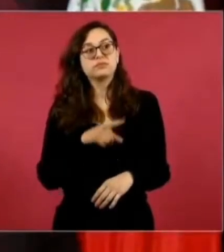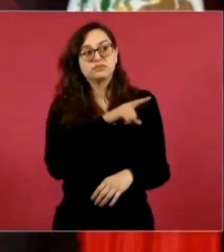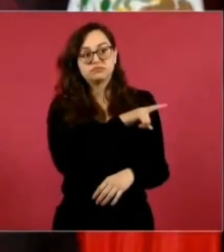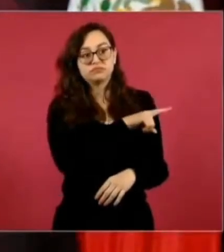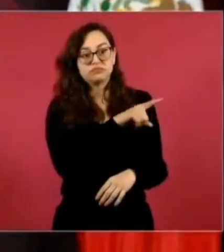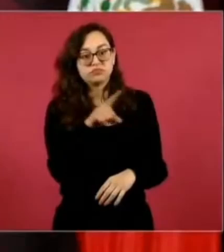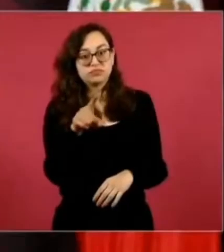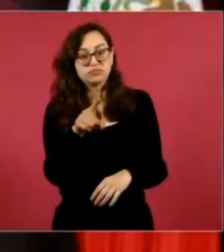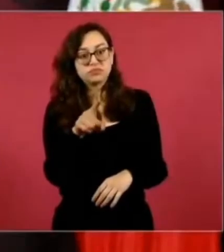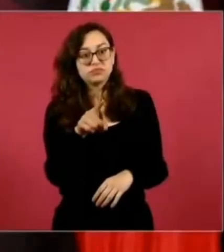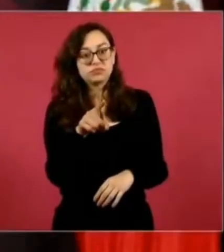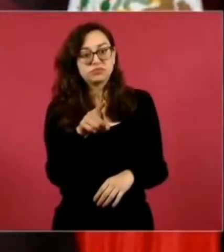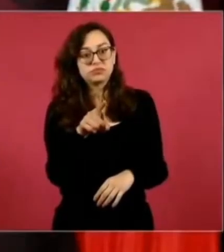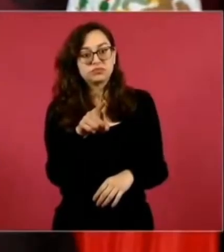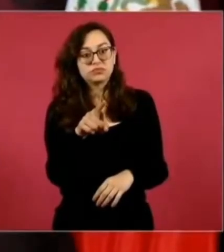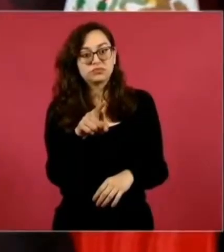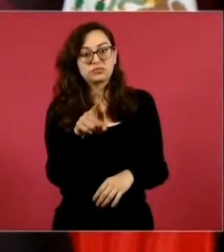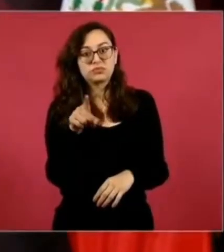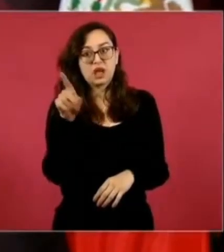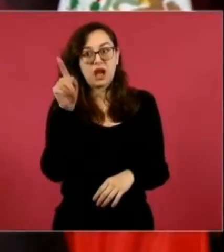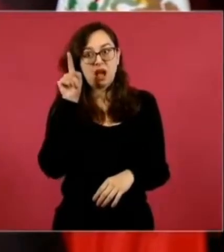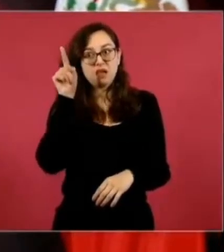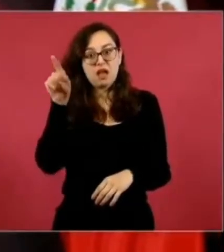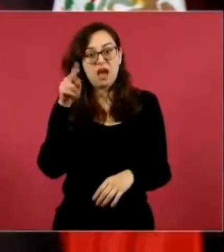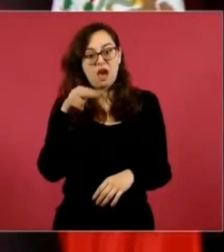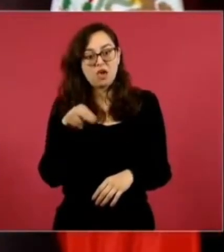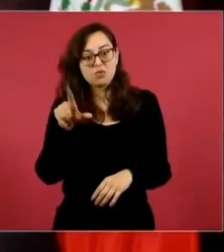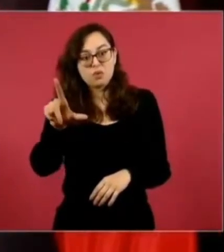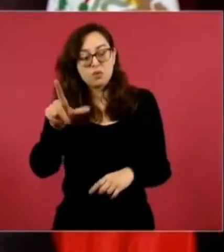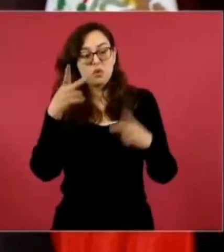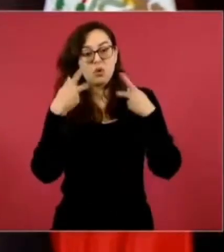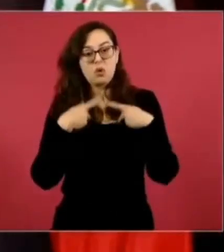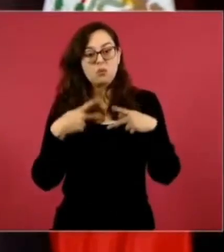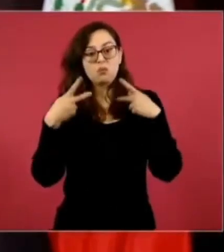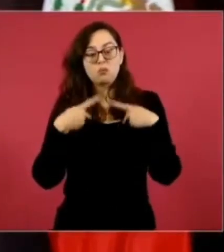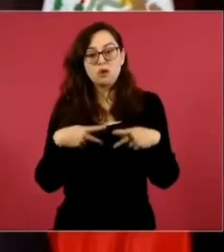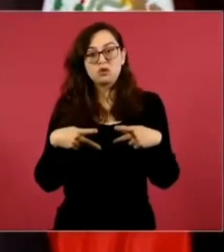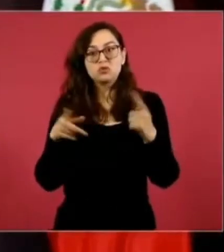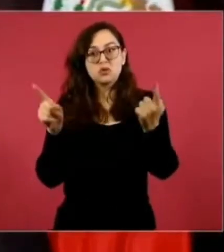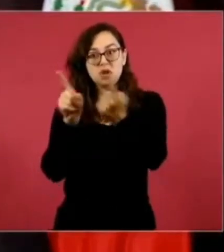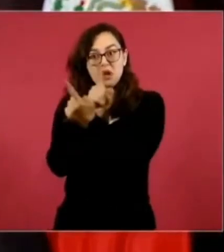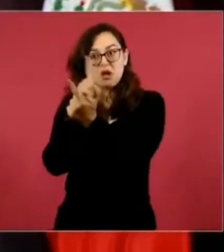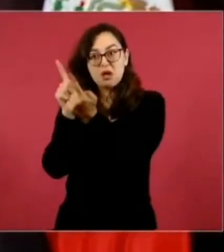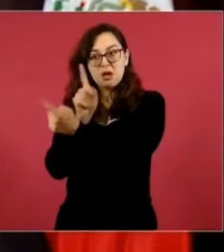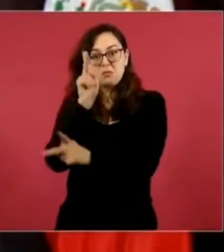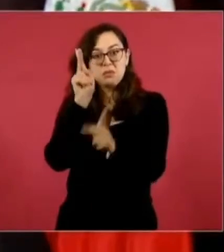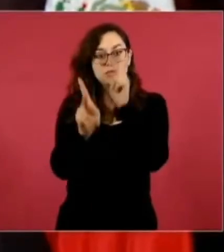a los habitantes de Nuevo León, de Coahuila,